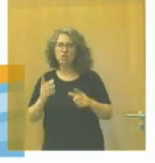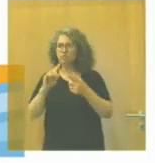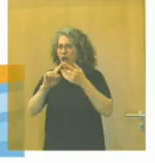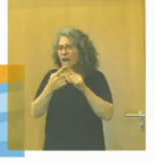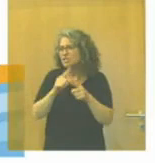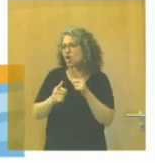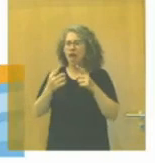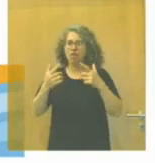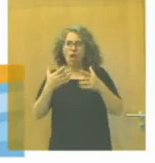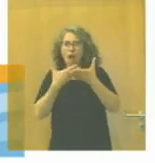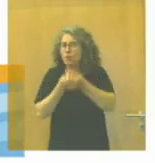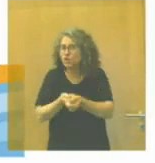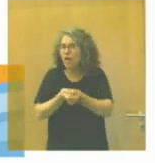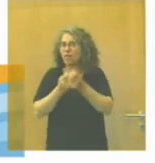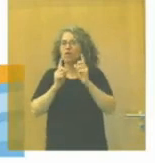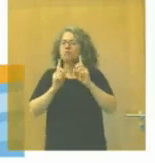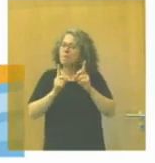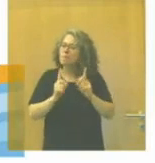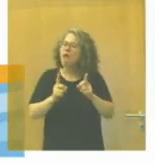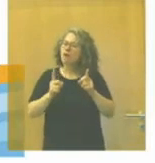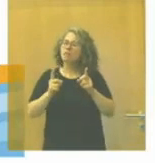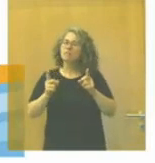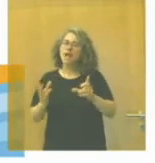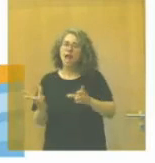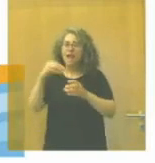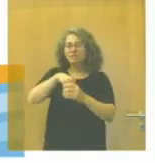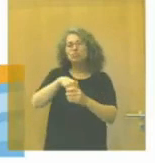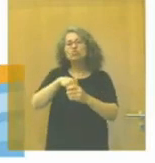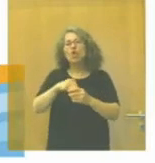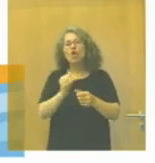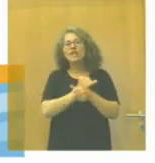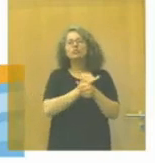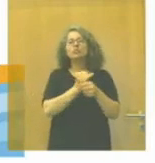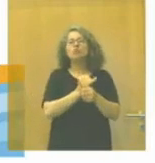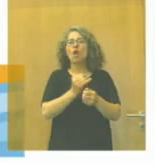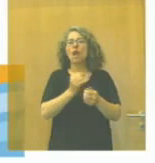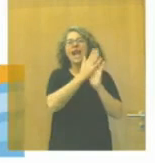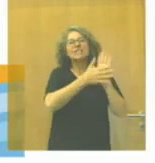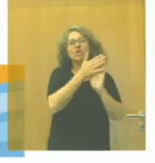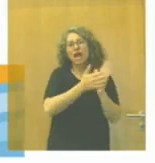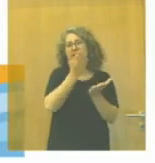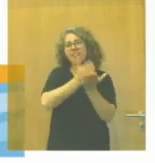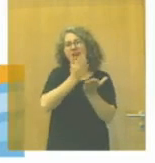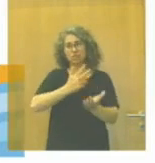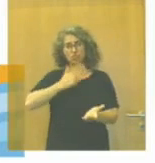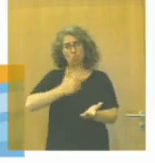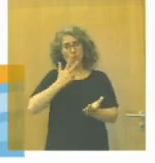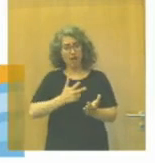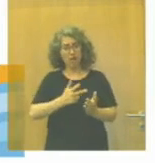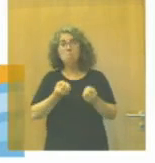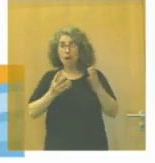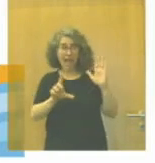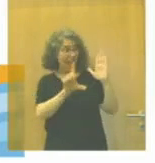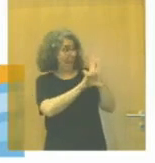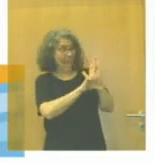en esta oportunidad y con mucha fuerza a la Institución Nacional de Derechos Humanos, porque la ley tiene una